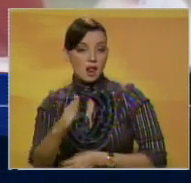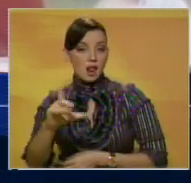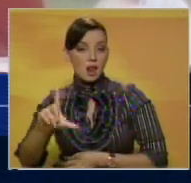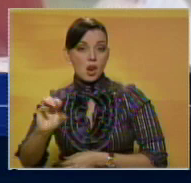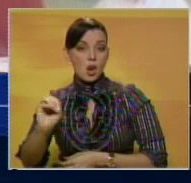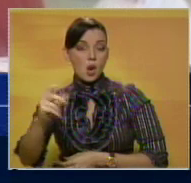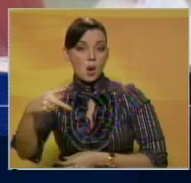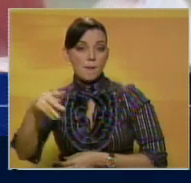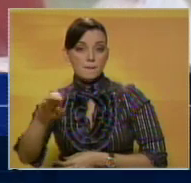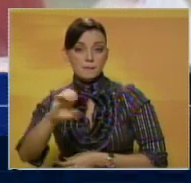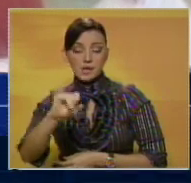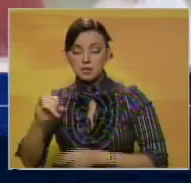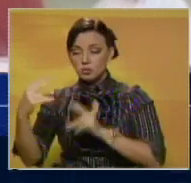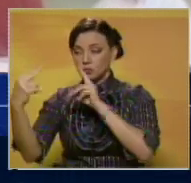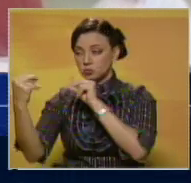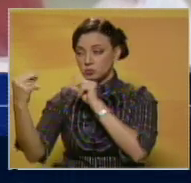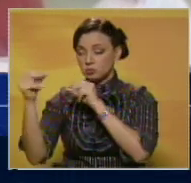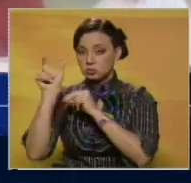Tenemos que